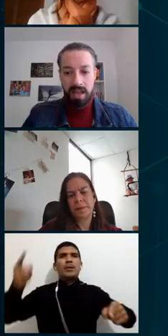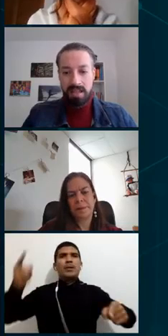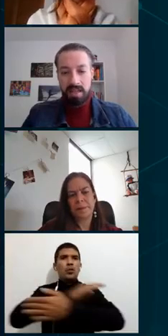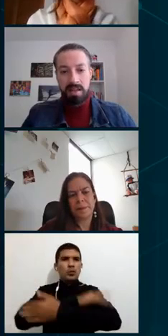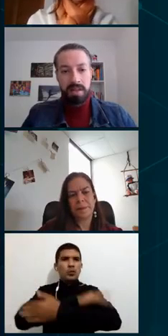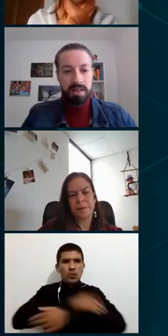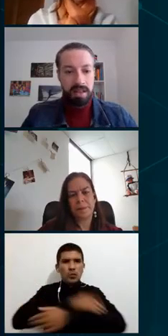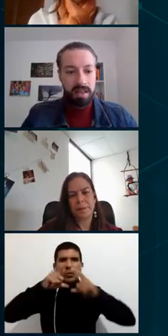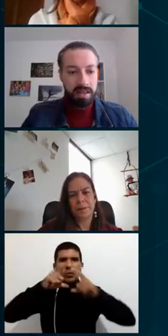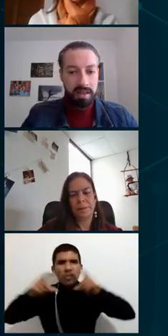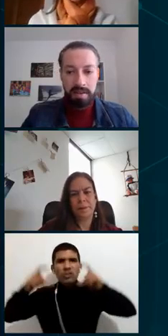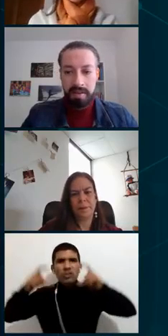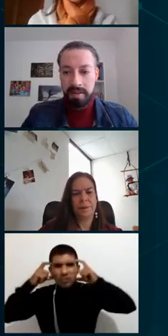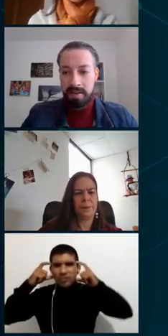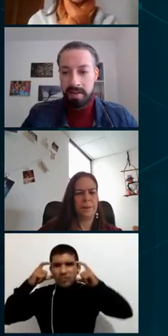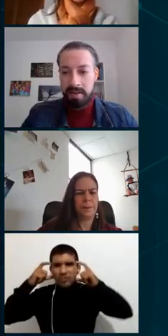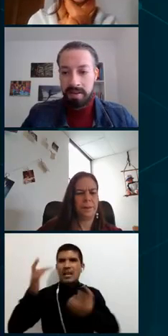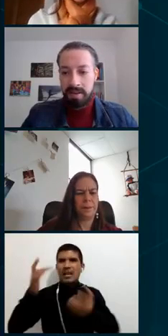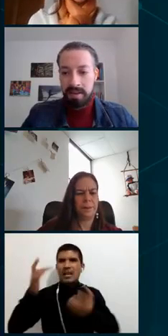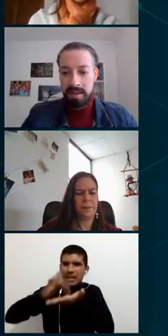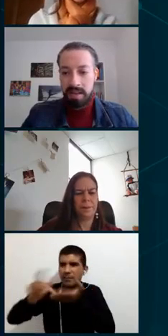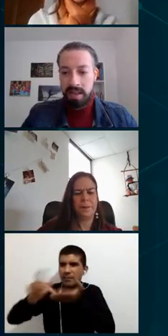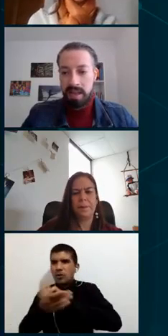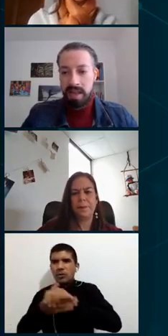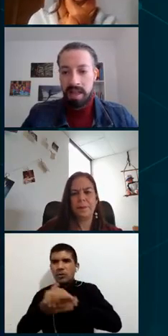Y Exactamente. también va.